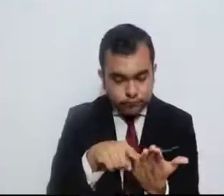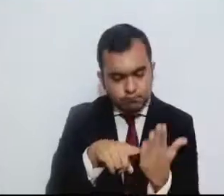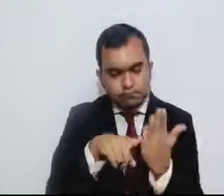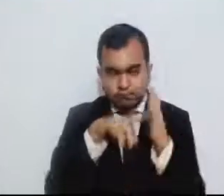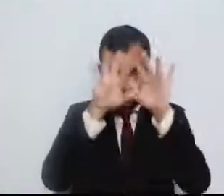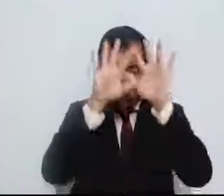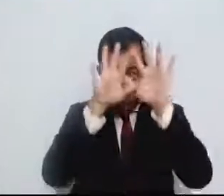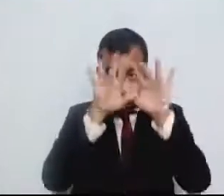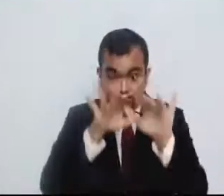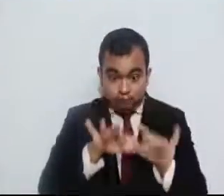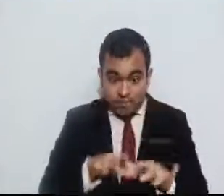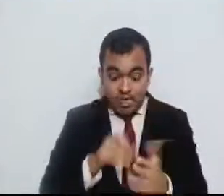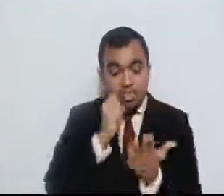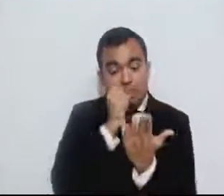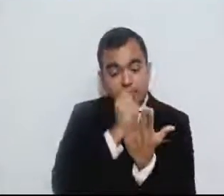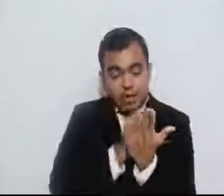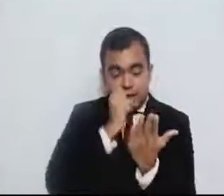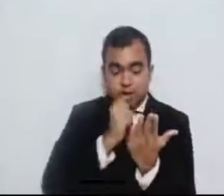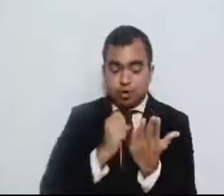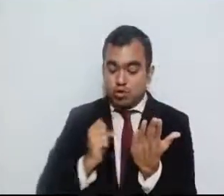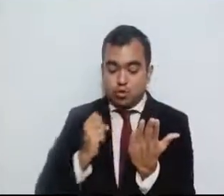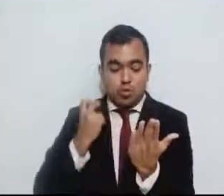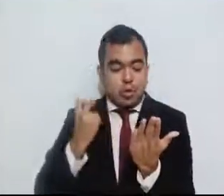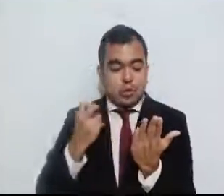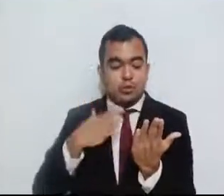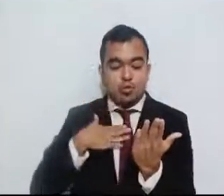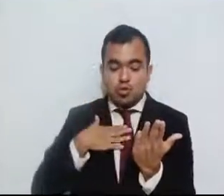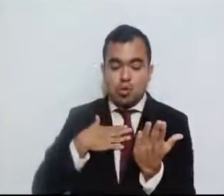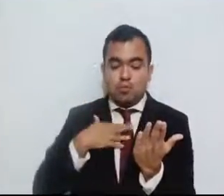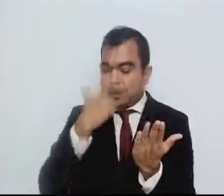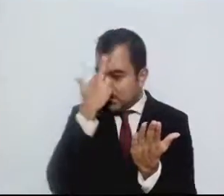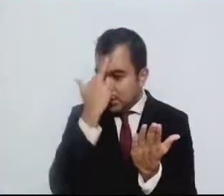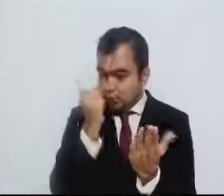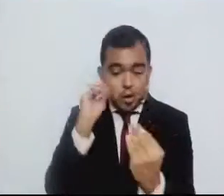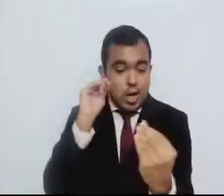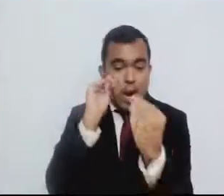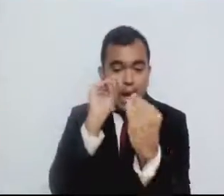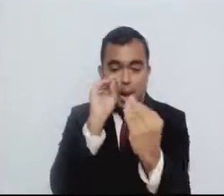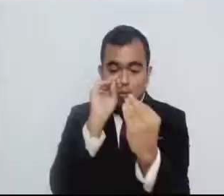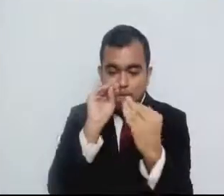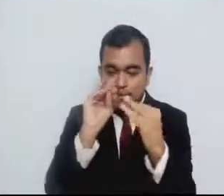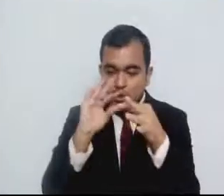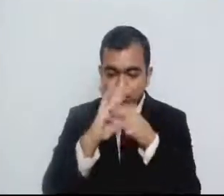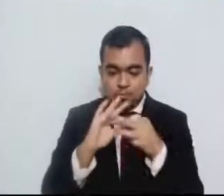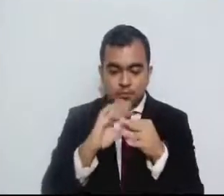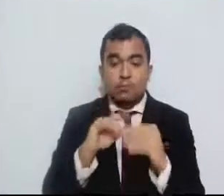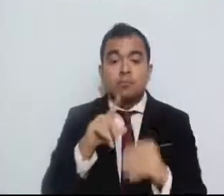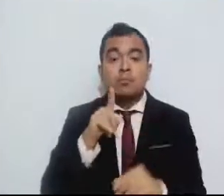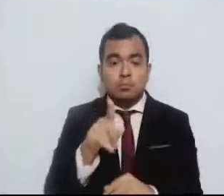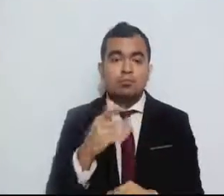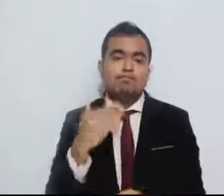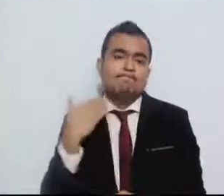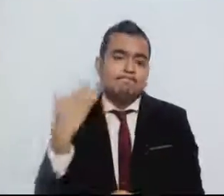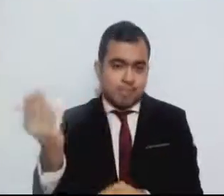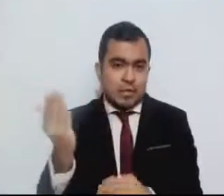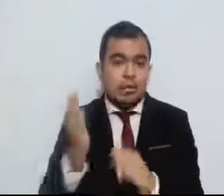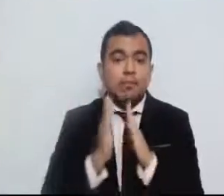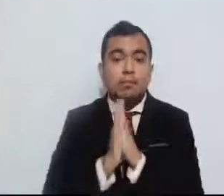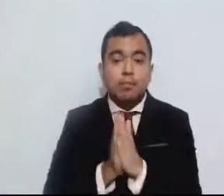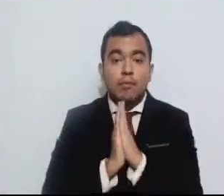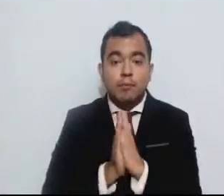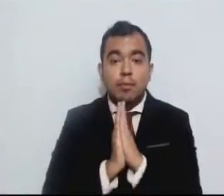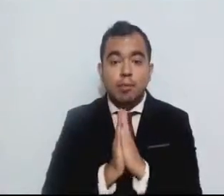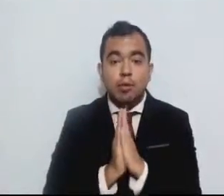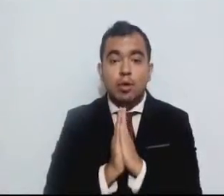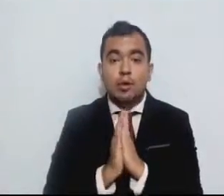que aquí tengo en esta tribuna pueda integrarse al diario de